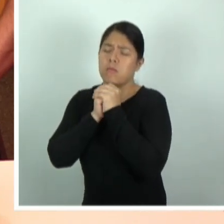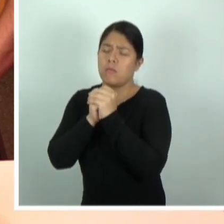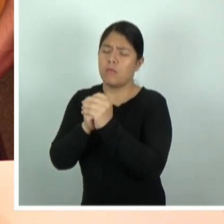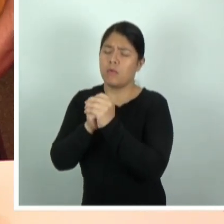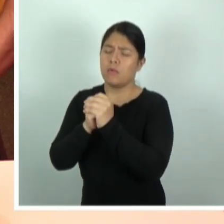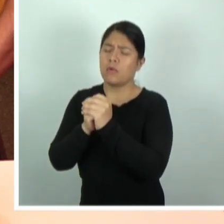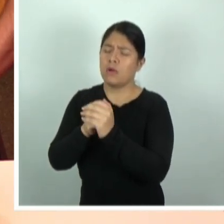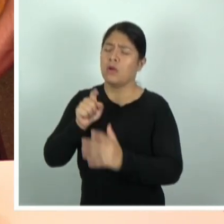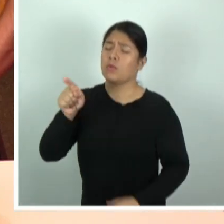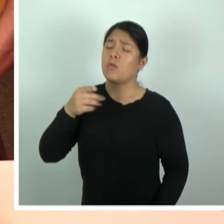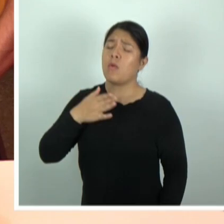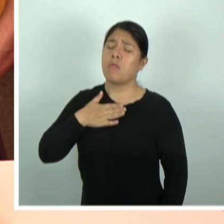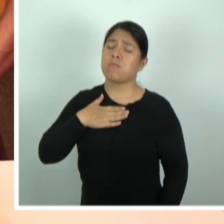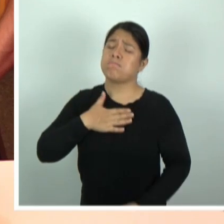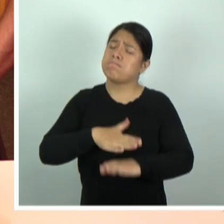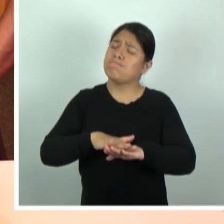que tú me perdones